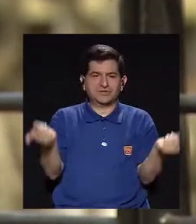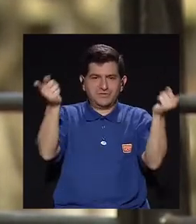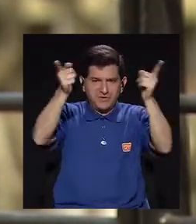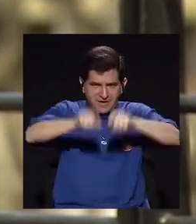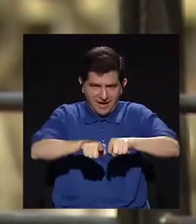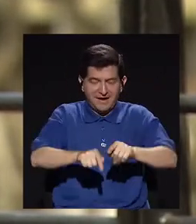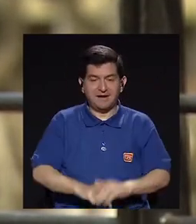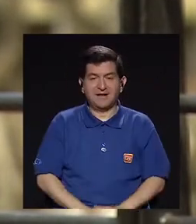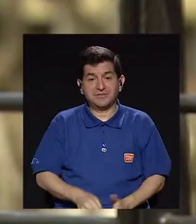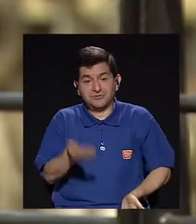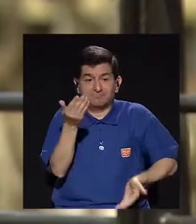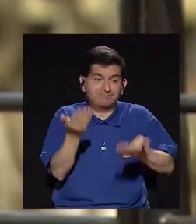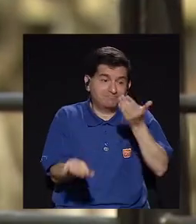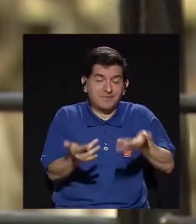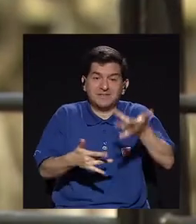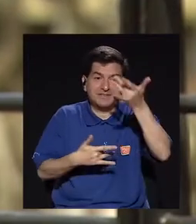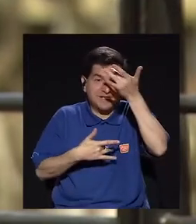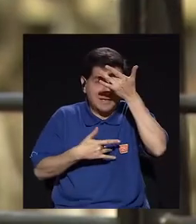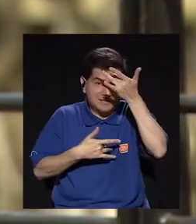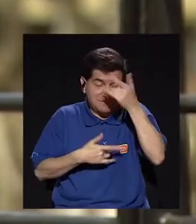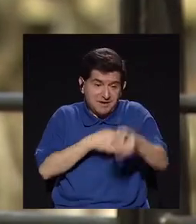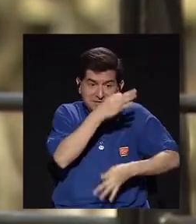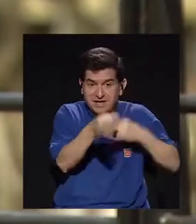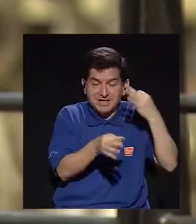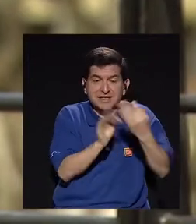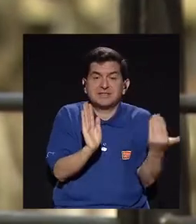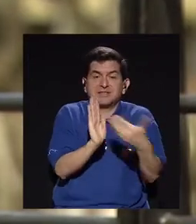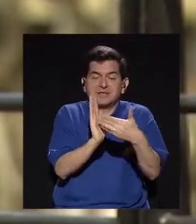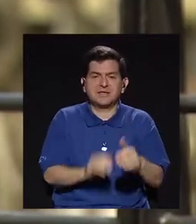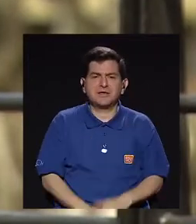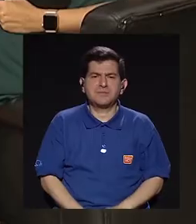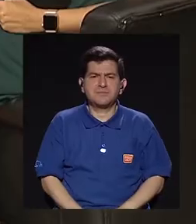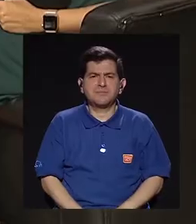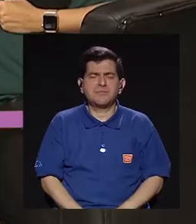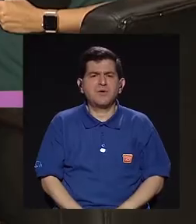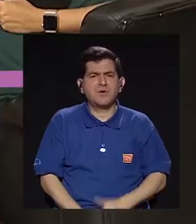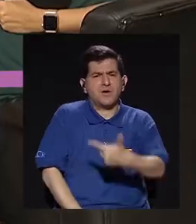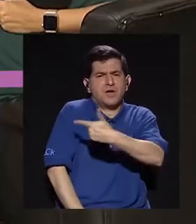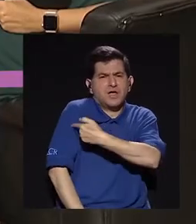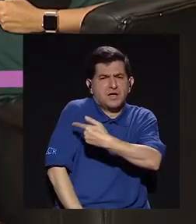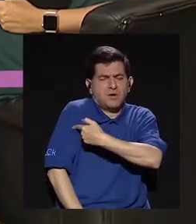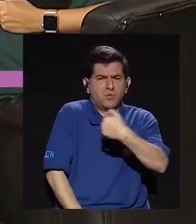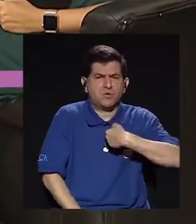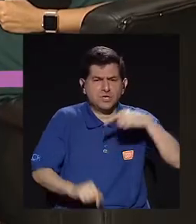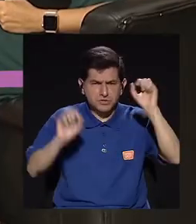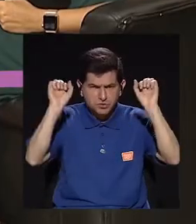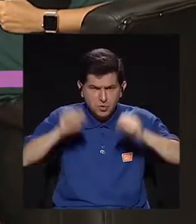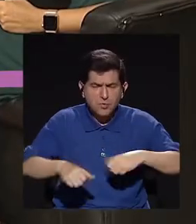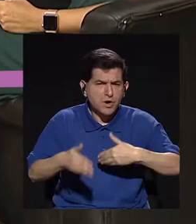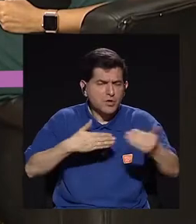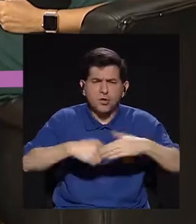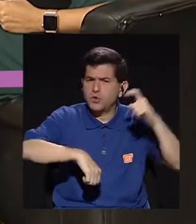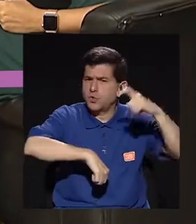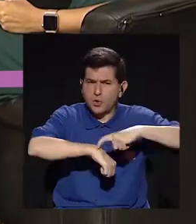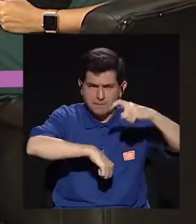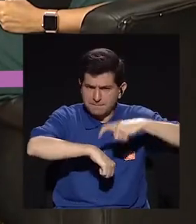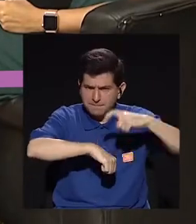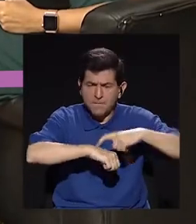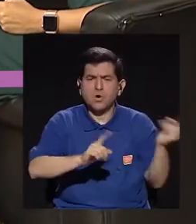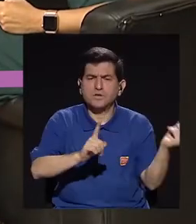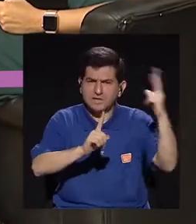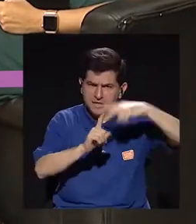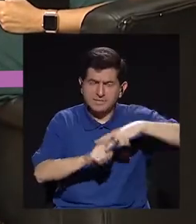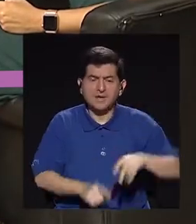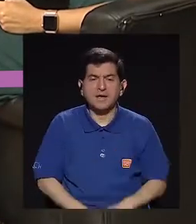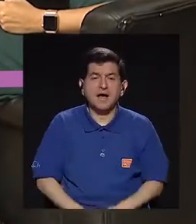en caso de que nos tocara una enfermedad de estas. Y digamos, si habrán vacunas en las que yo me las puedo poner en cualquier momento, o si tiene